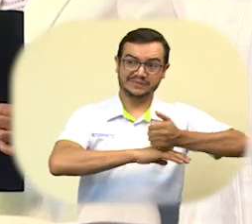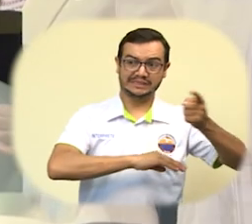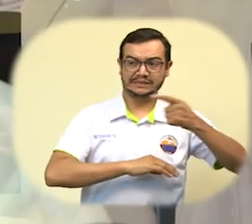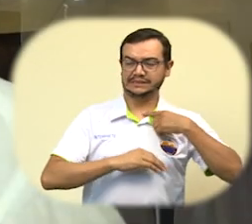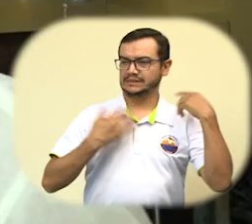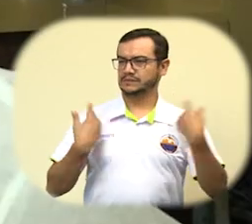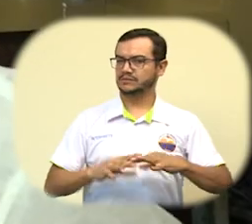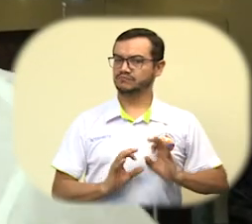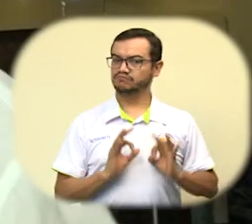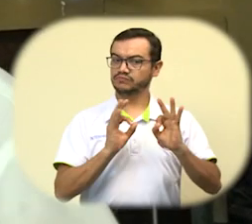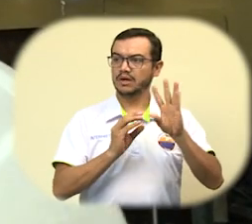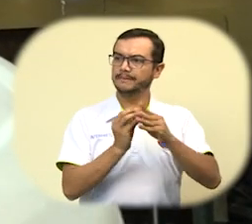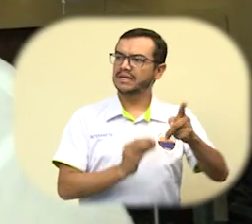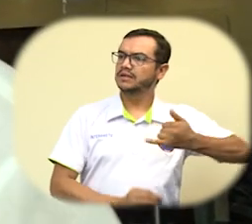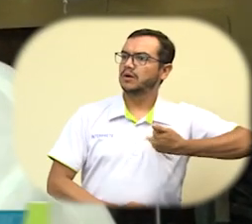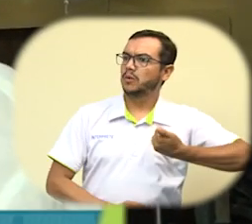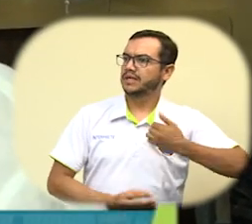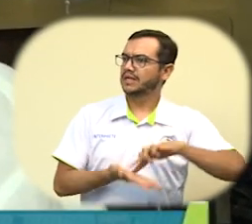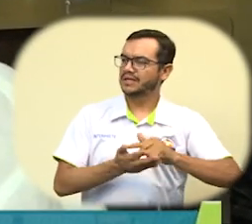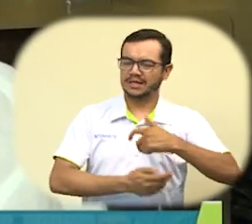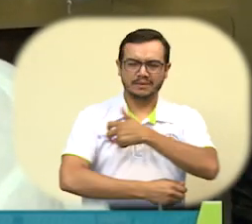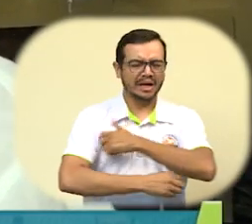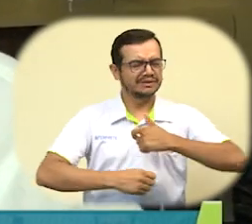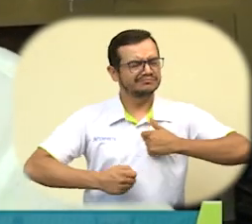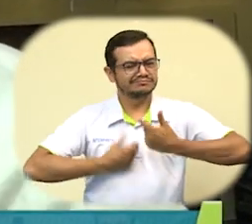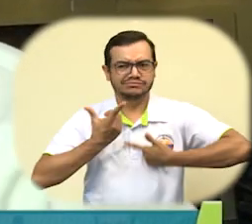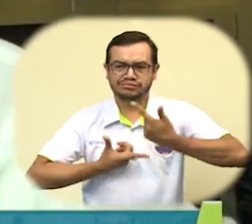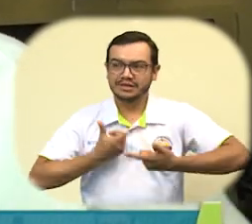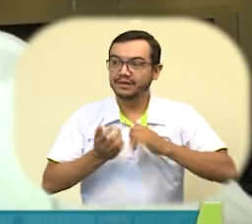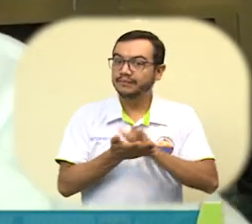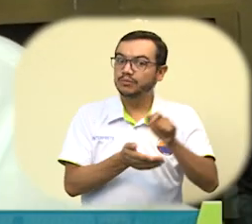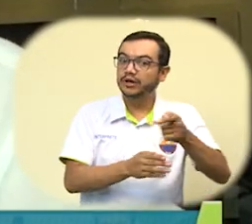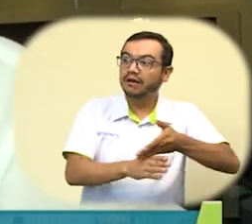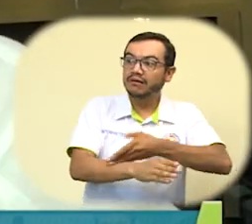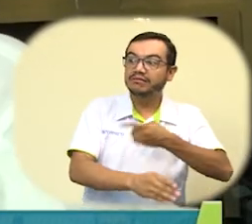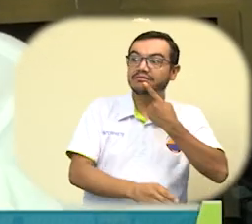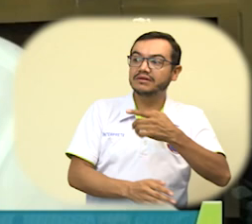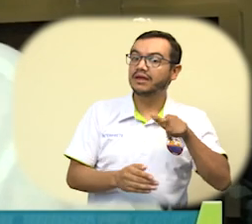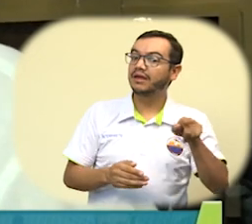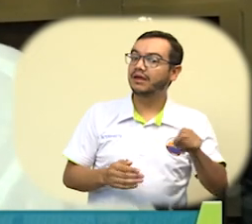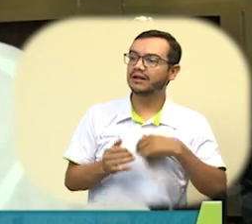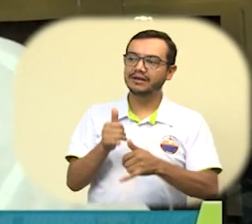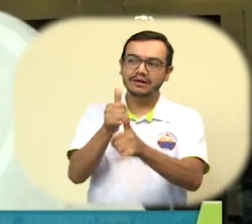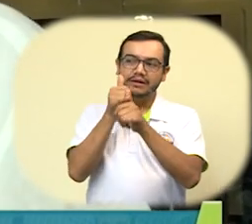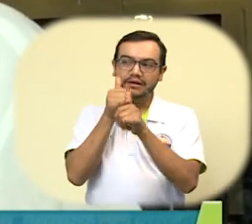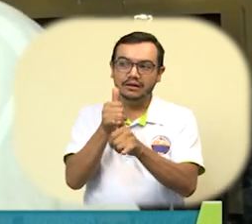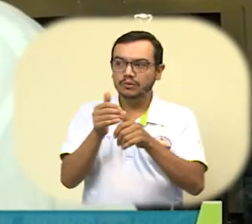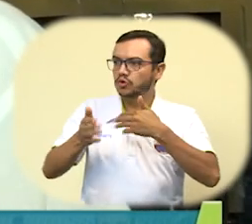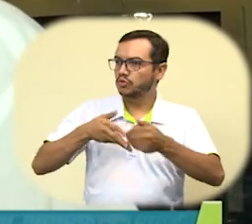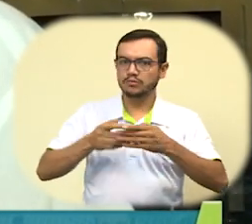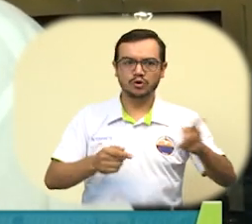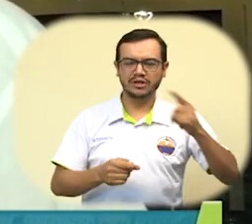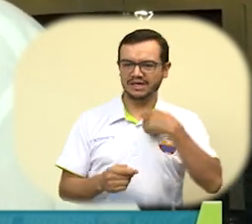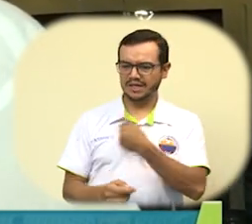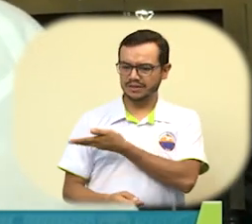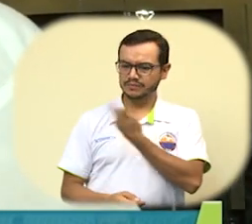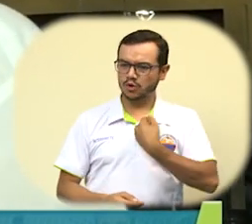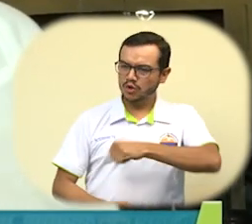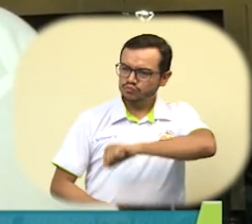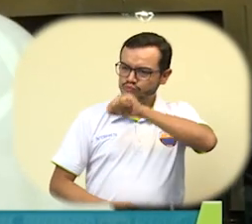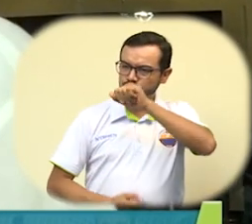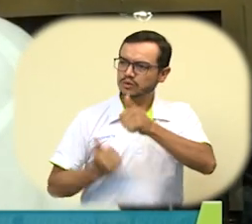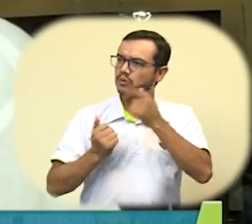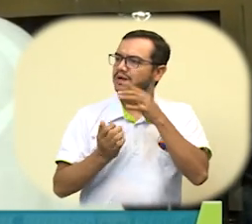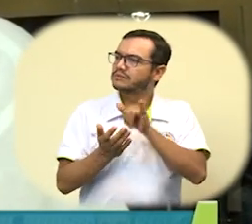porque su juventud le permite tener mucha iniciativa, y a pesar de, como lo dijo él es ingeniero, ha tomado la educación como la